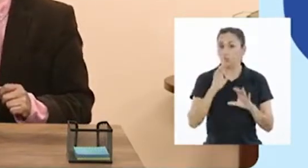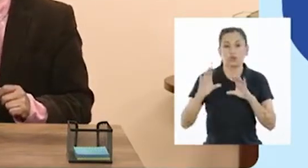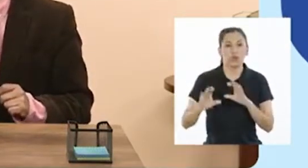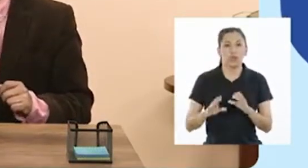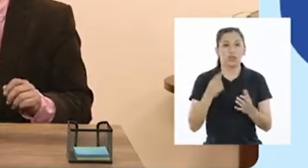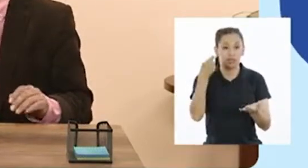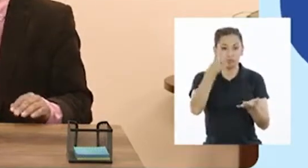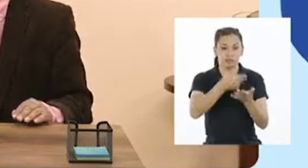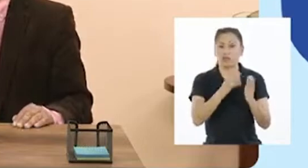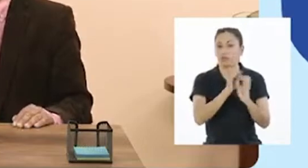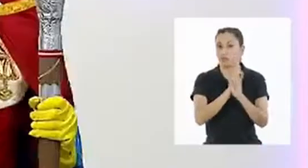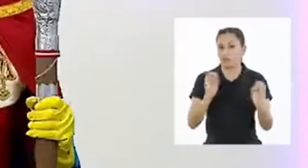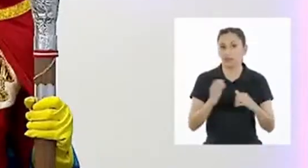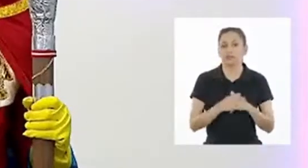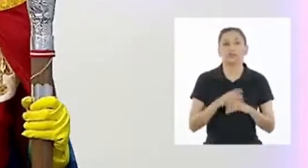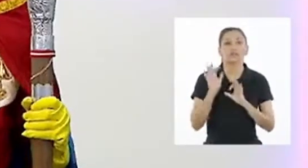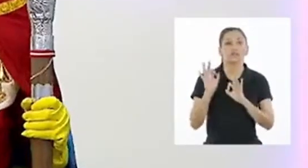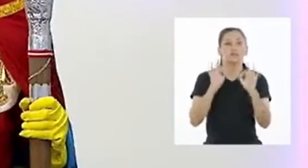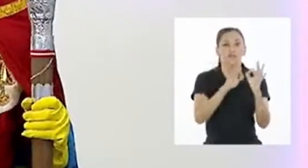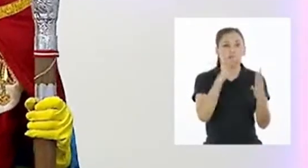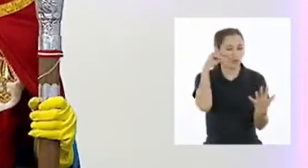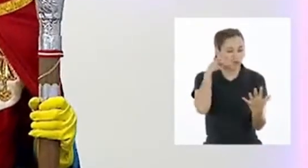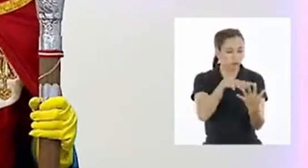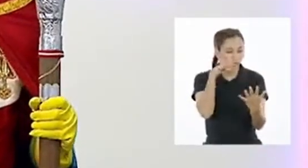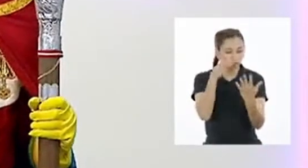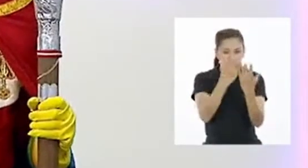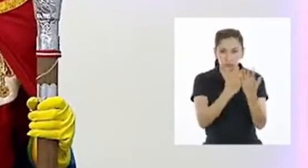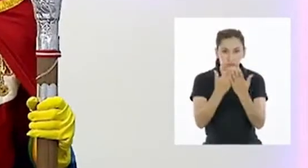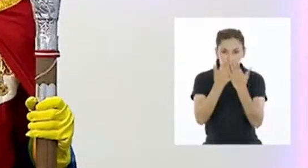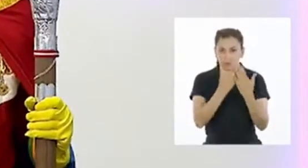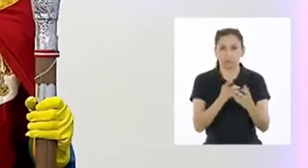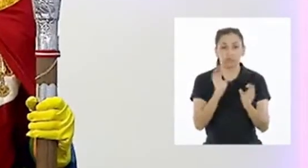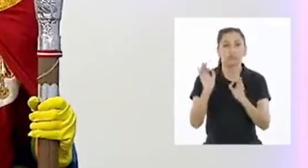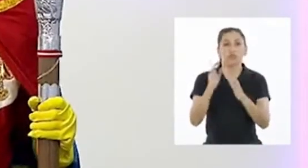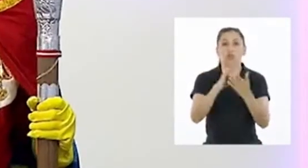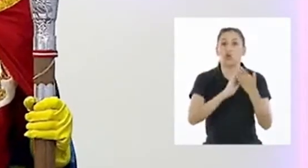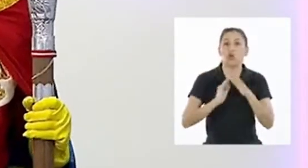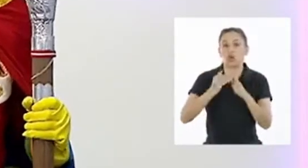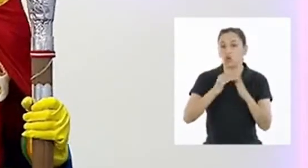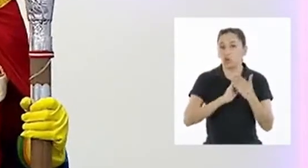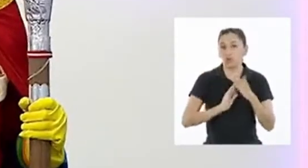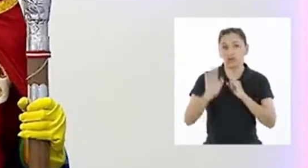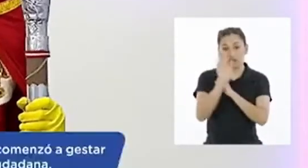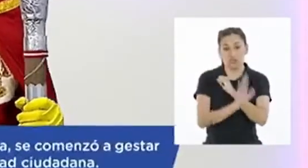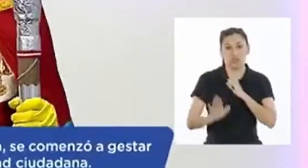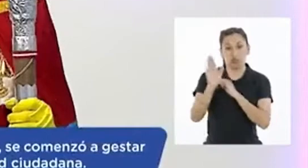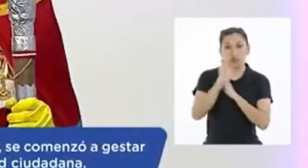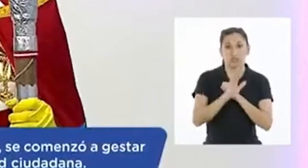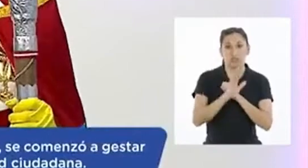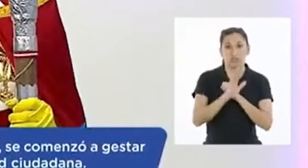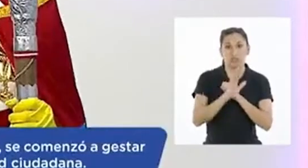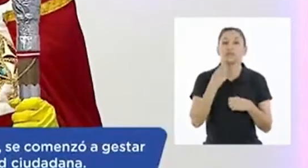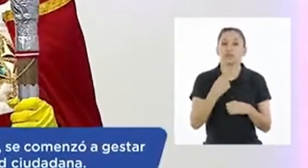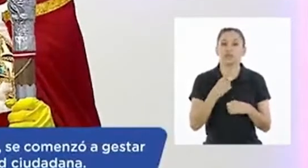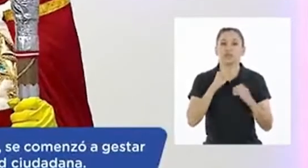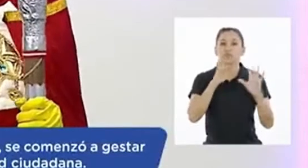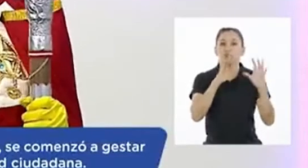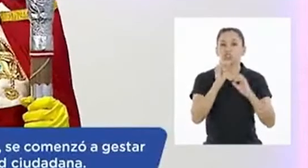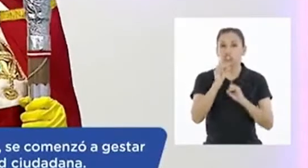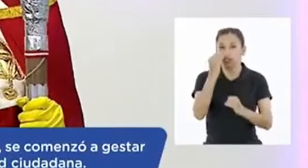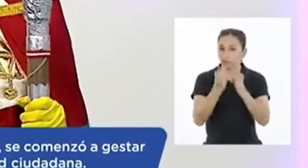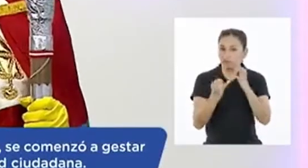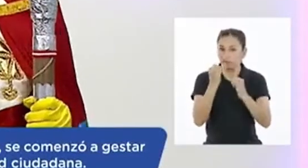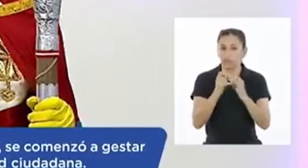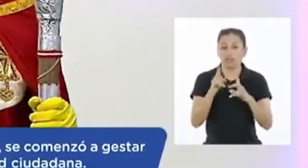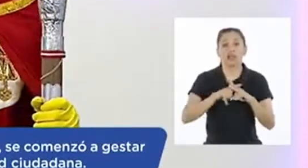realizar pago alguno. El mismo estudio sobre seguridad pública y convivencia refiere que a mediados de la década de los